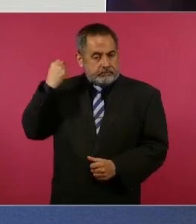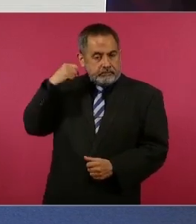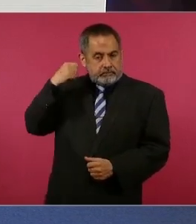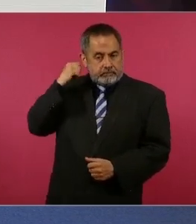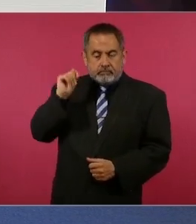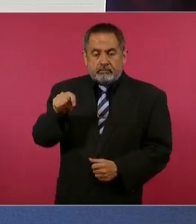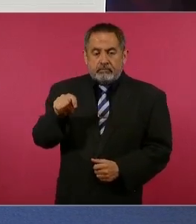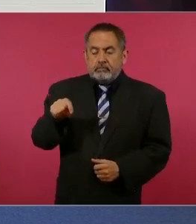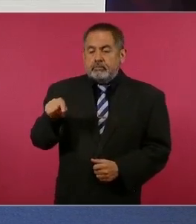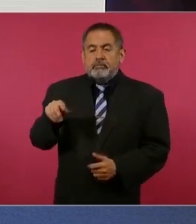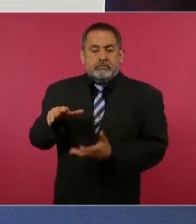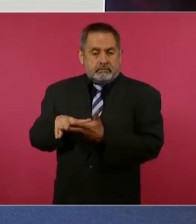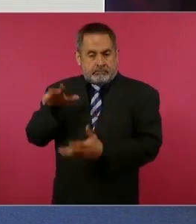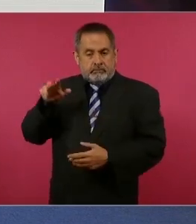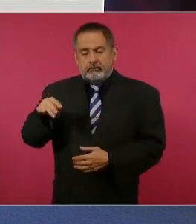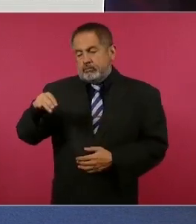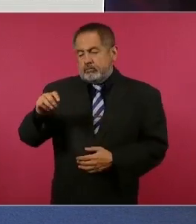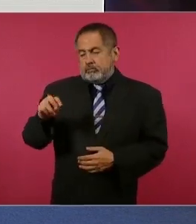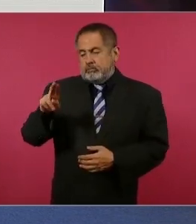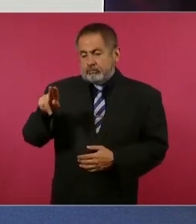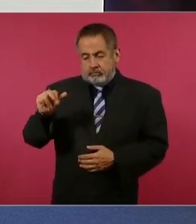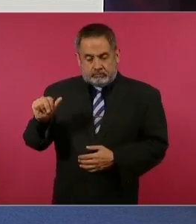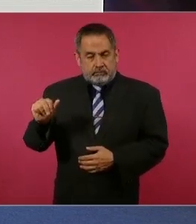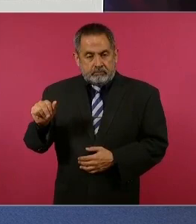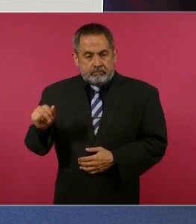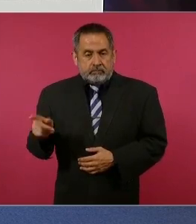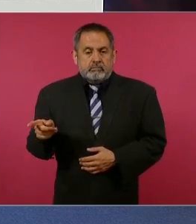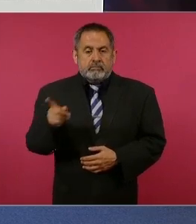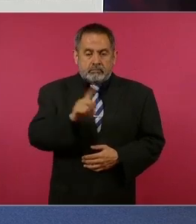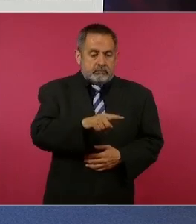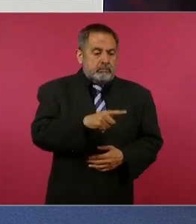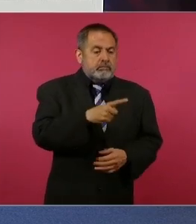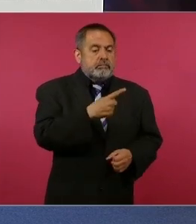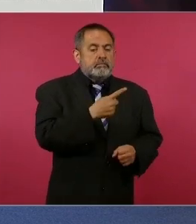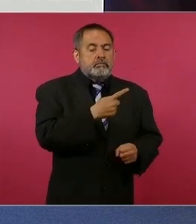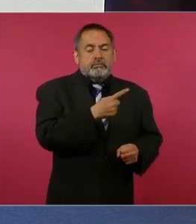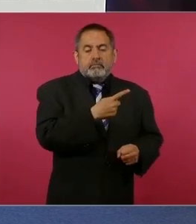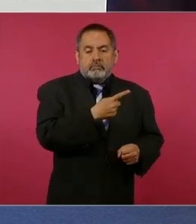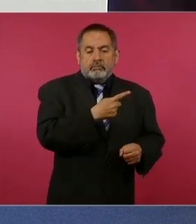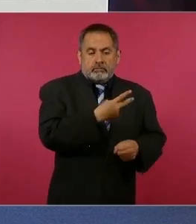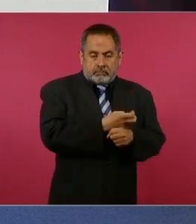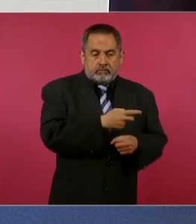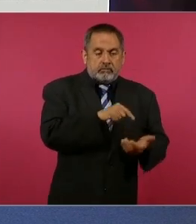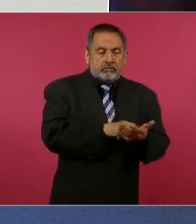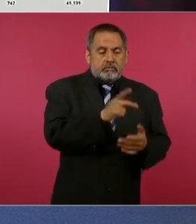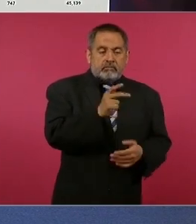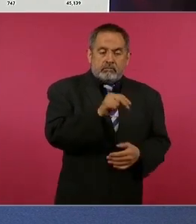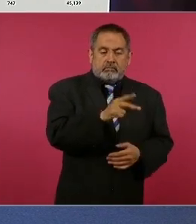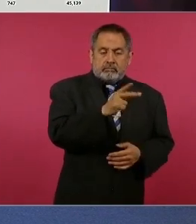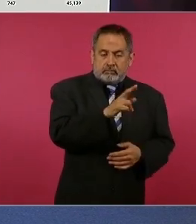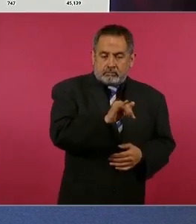Tamaulipas, por mayoría, Morena y primera minoría, PAN, PRI, PRD.